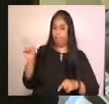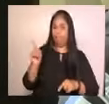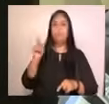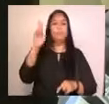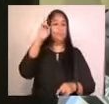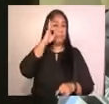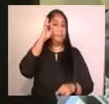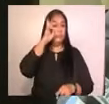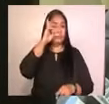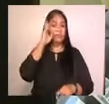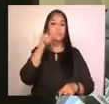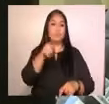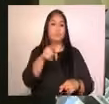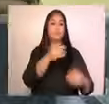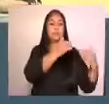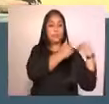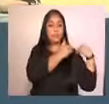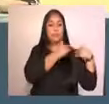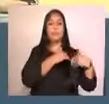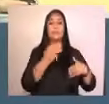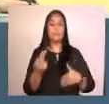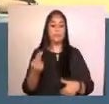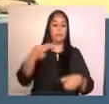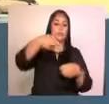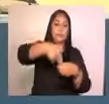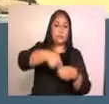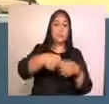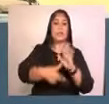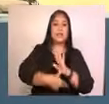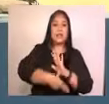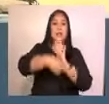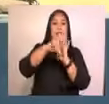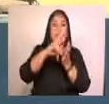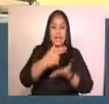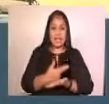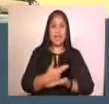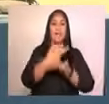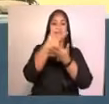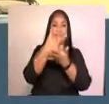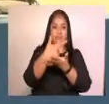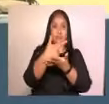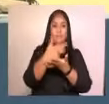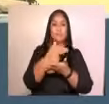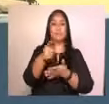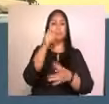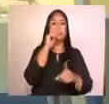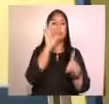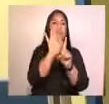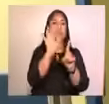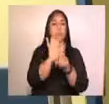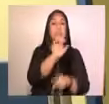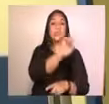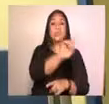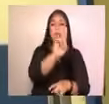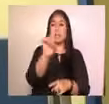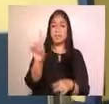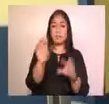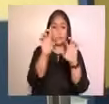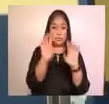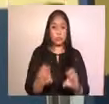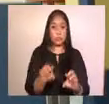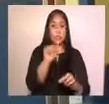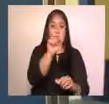con la reinserción y la rehabilitación. Nuestro objetivo final es que cada individuo que esté aquí cumpliendo